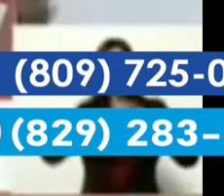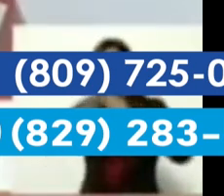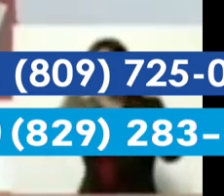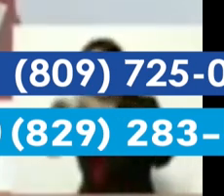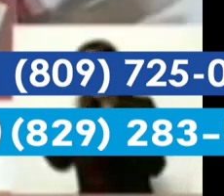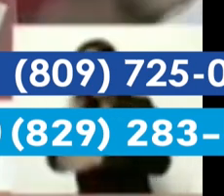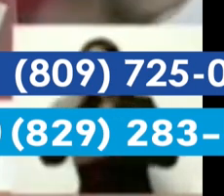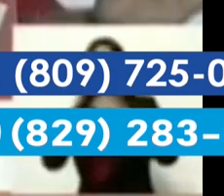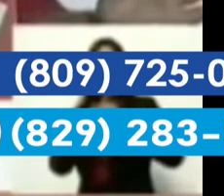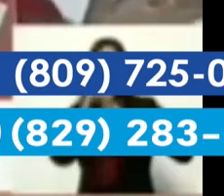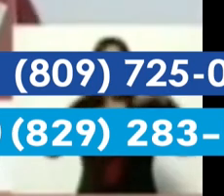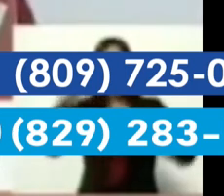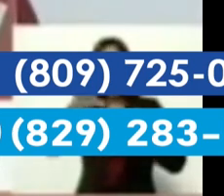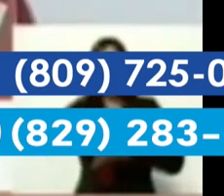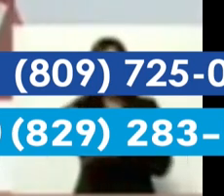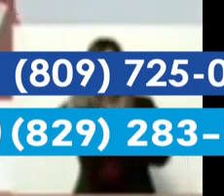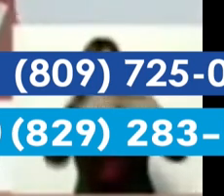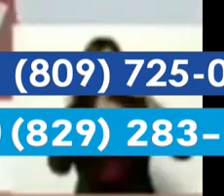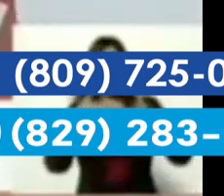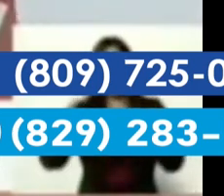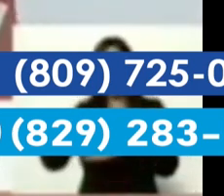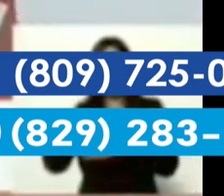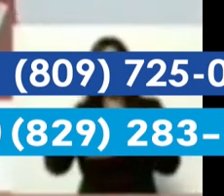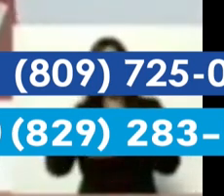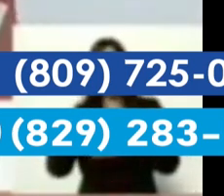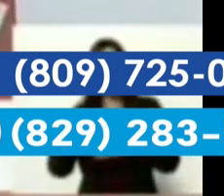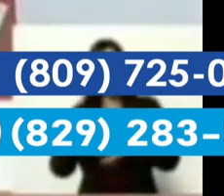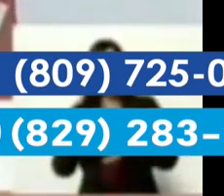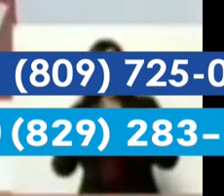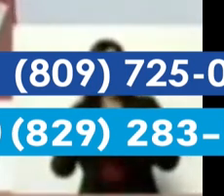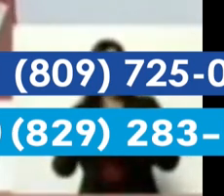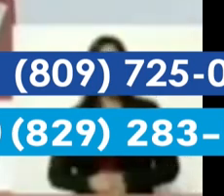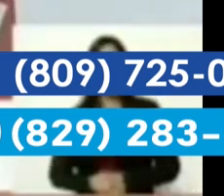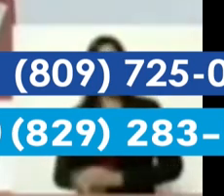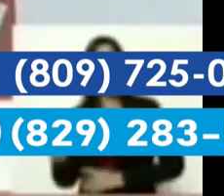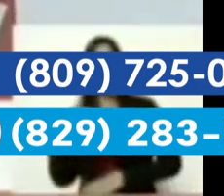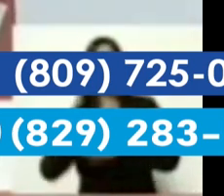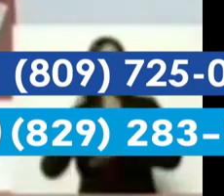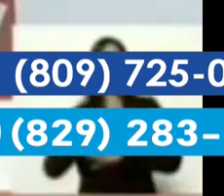escucharlo por favor es un ratón grande es el dorado cabello